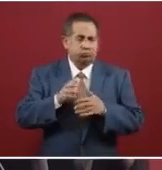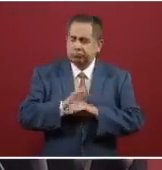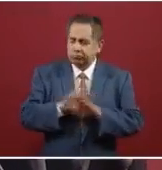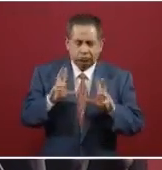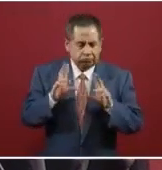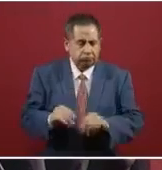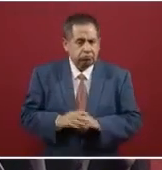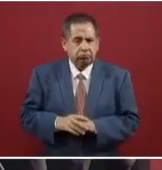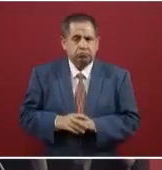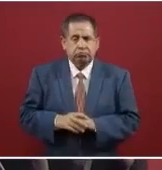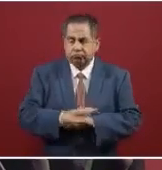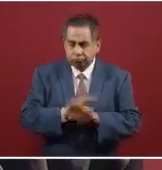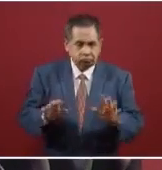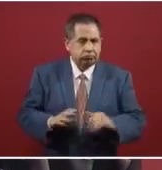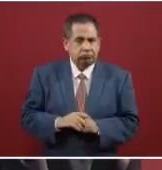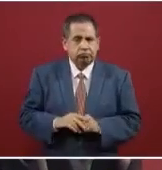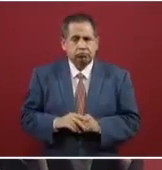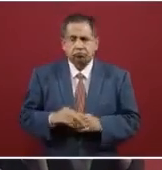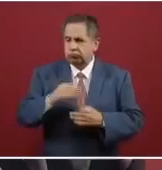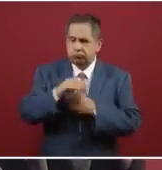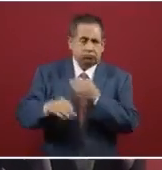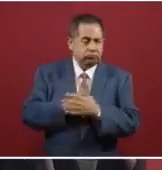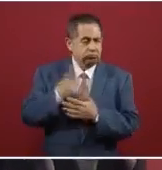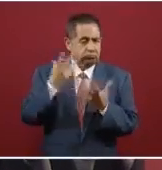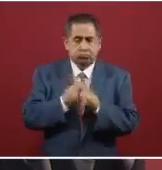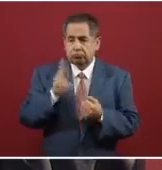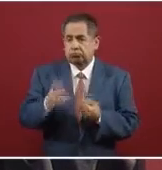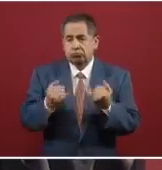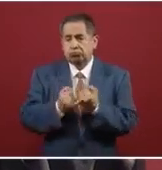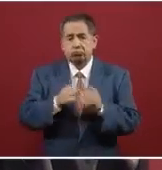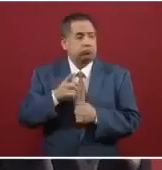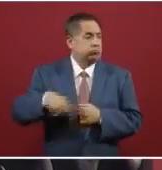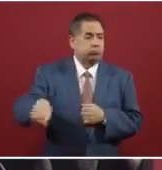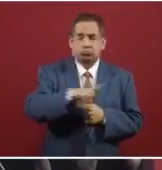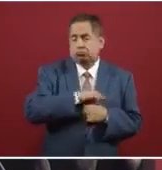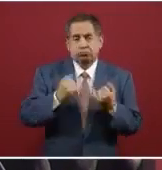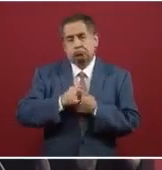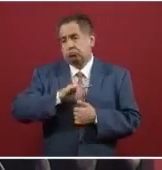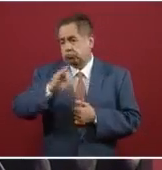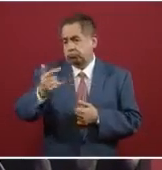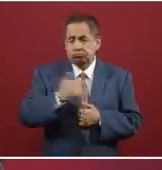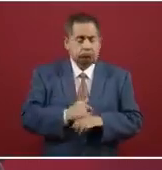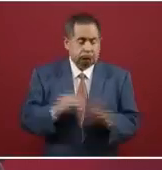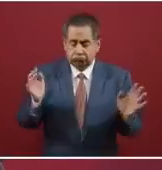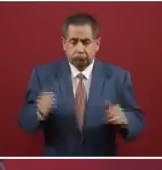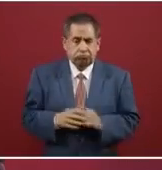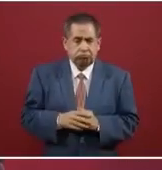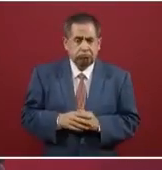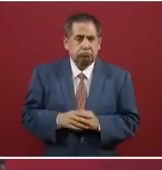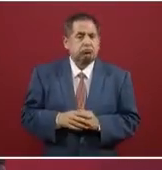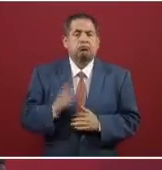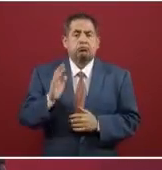particular, privado, todos tenemos que viajar en aviones de línea, ya